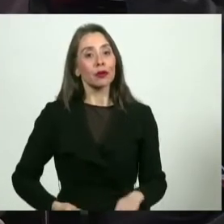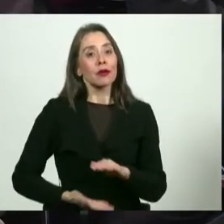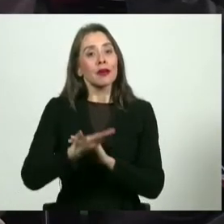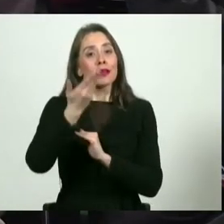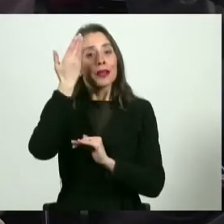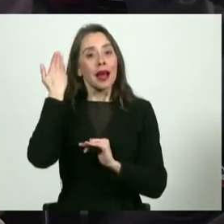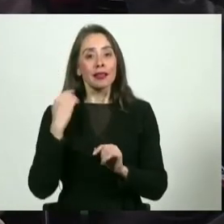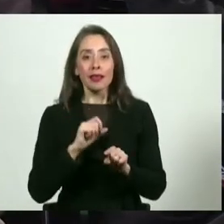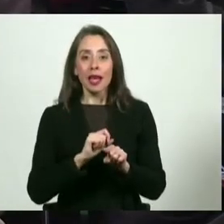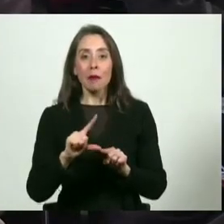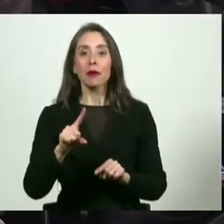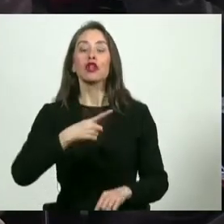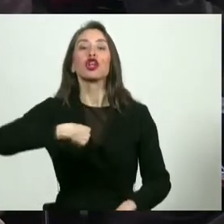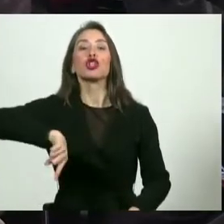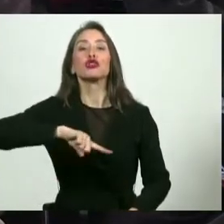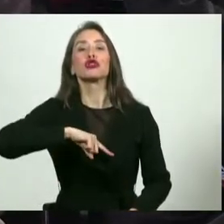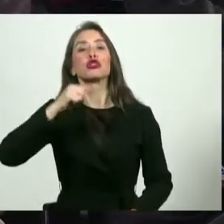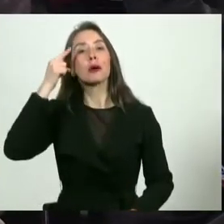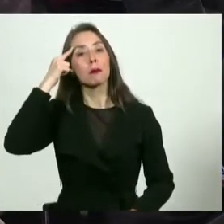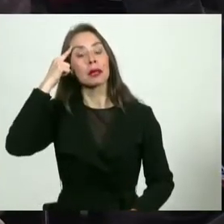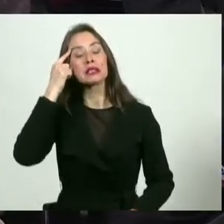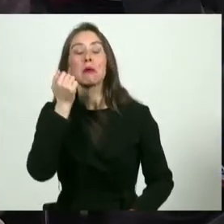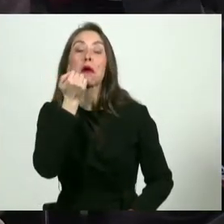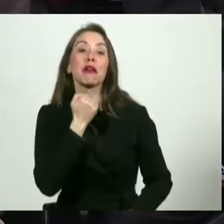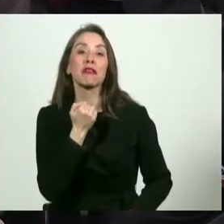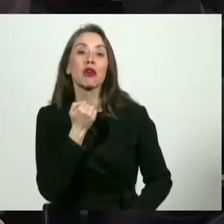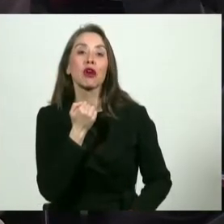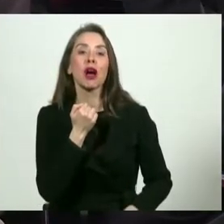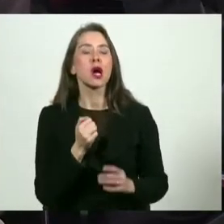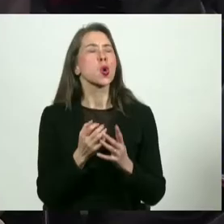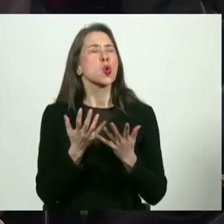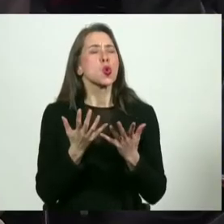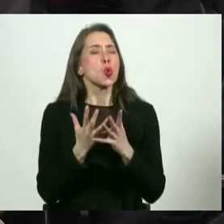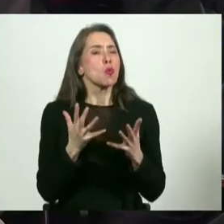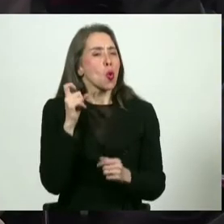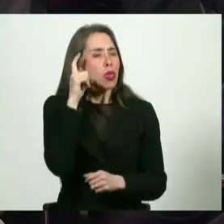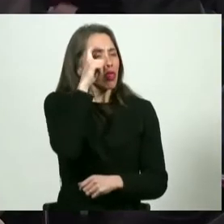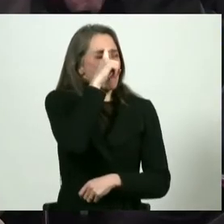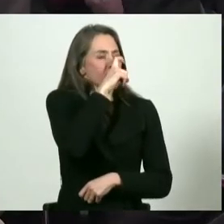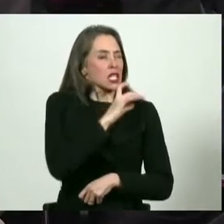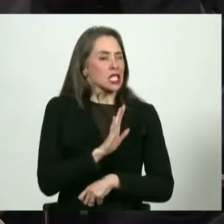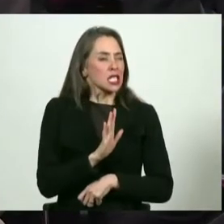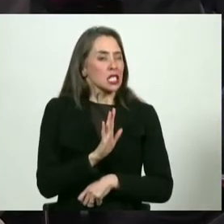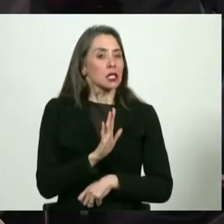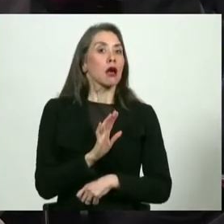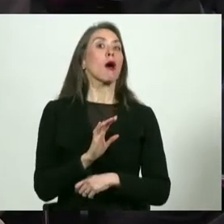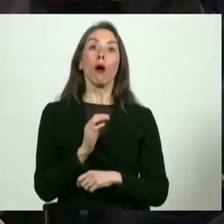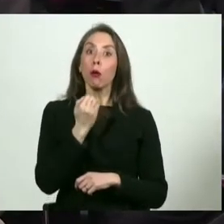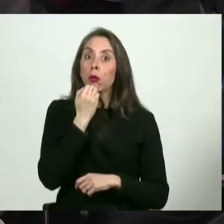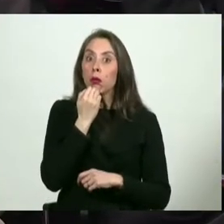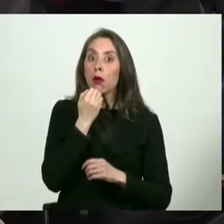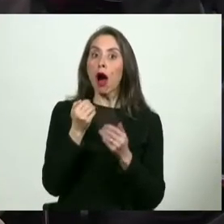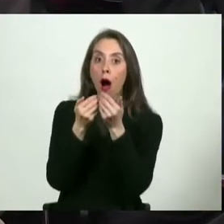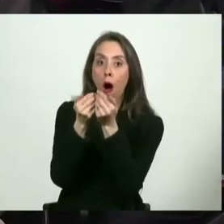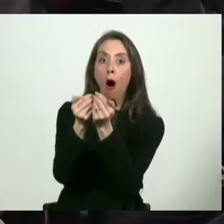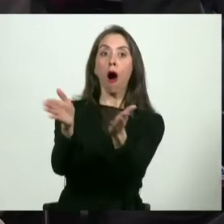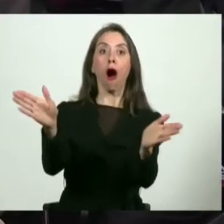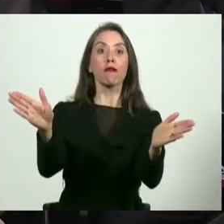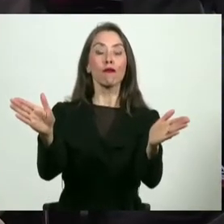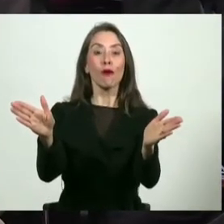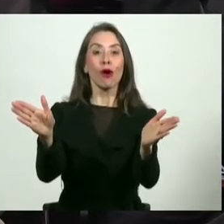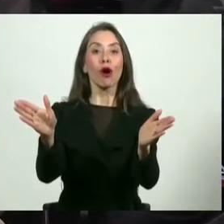principio pensamos nosotros erróneamente que iba a ser muy difícil, y la verdad es que se nos abrieron las puertas